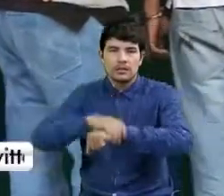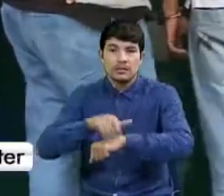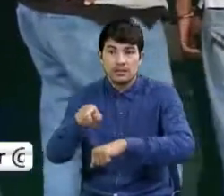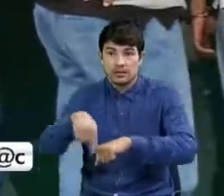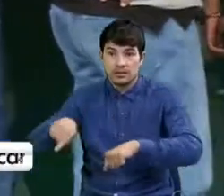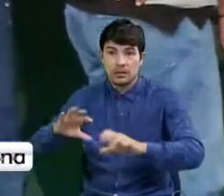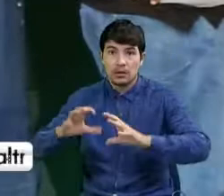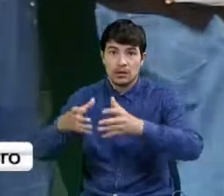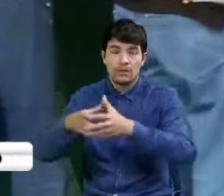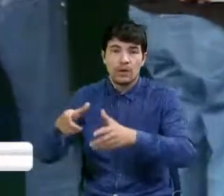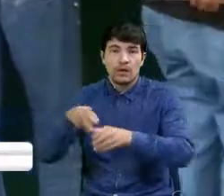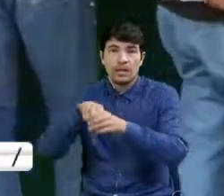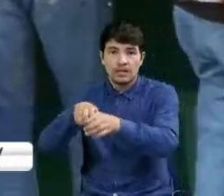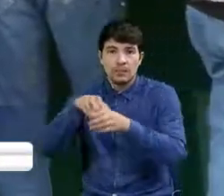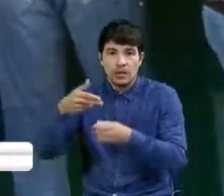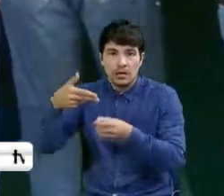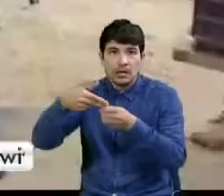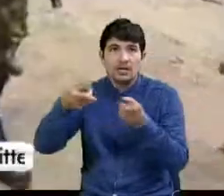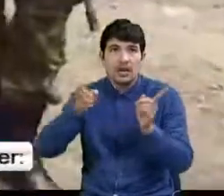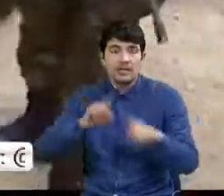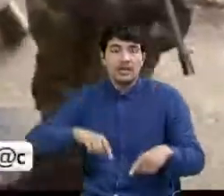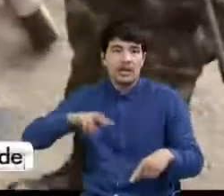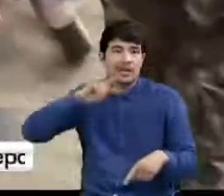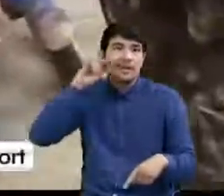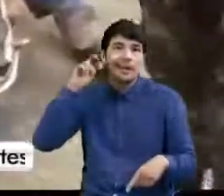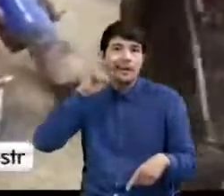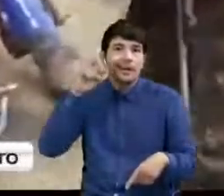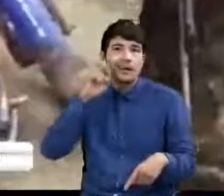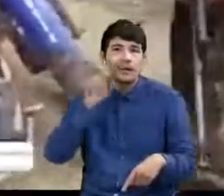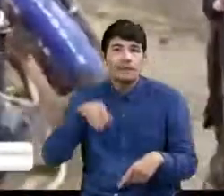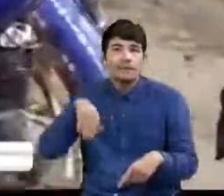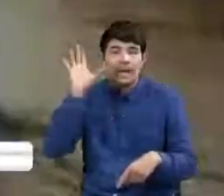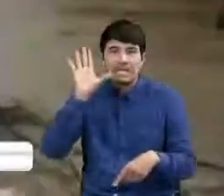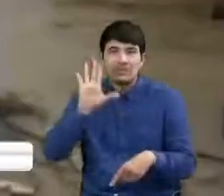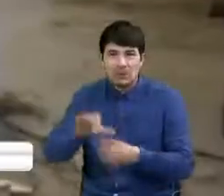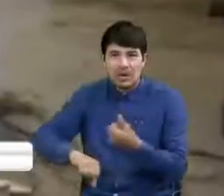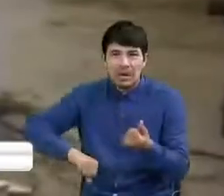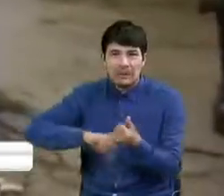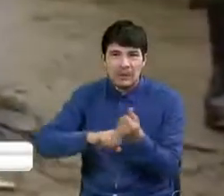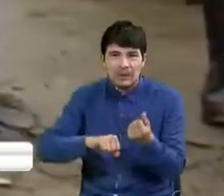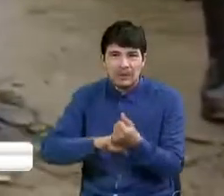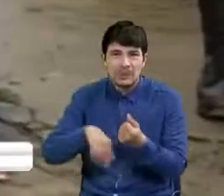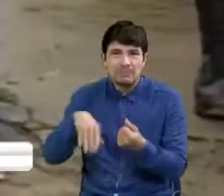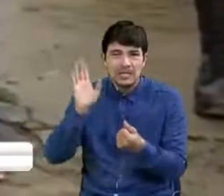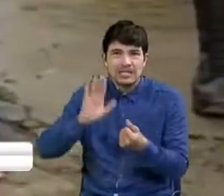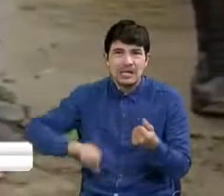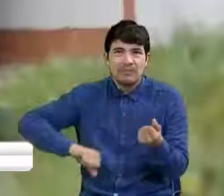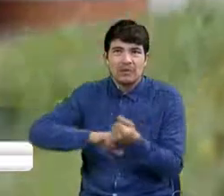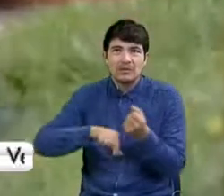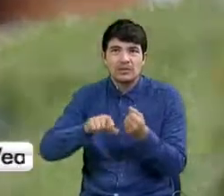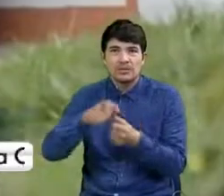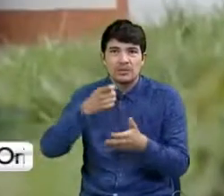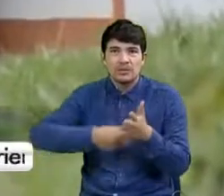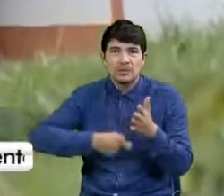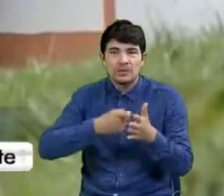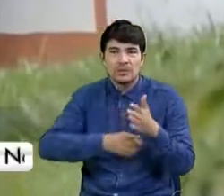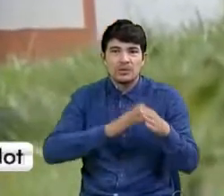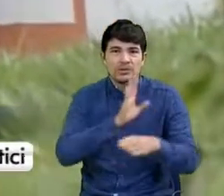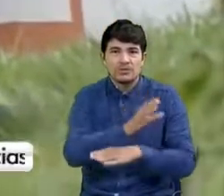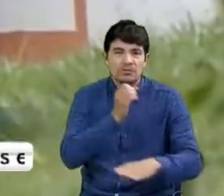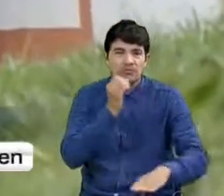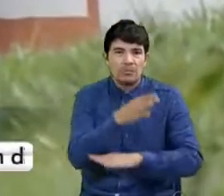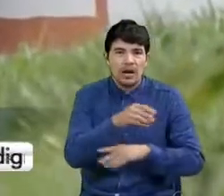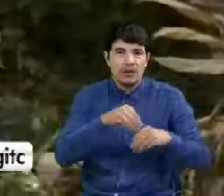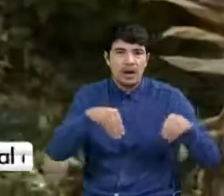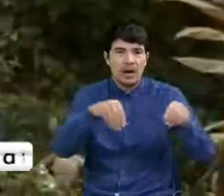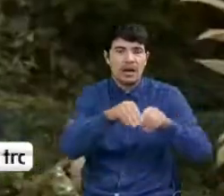transporte ilegal de hidrocarburos y carne los pasos fronterizos uno de los grandes apoyos según las autoridades era la corregidora del banco de arenas